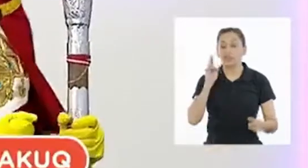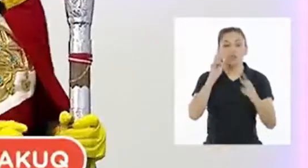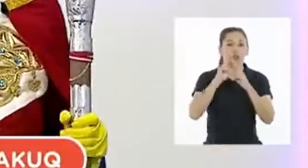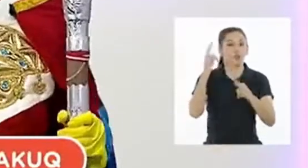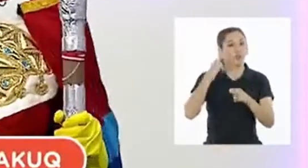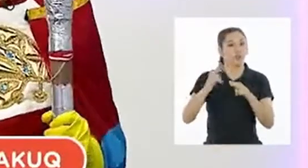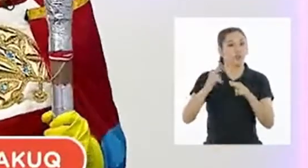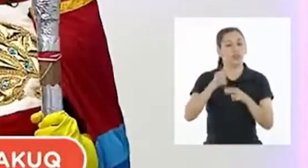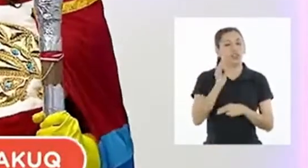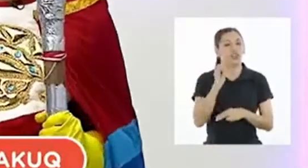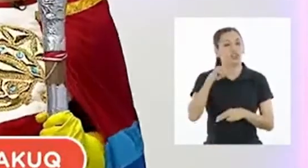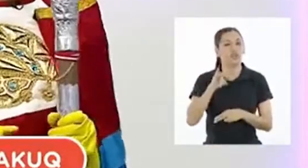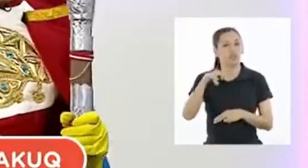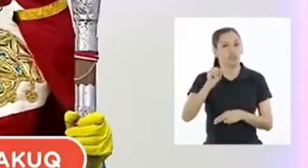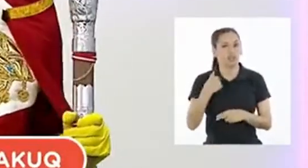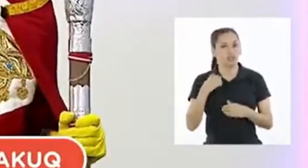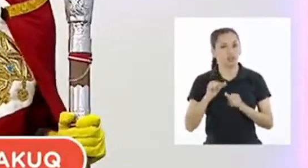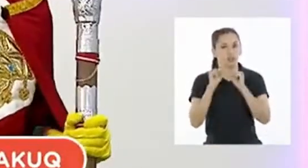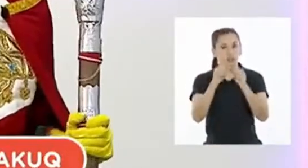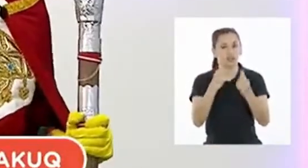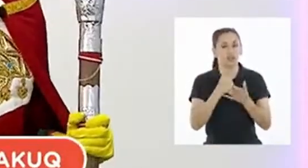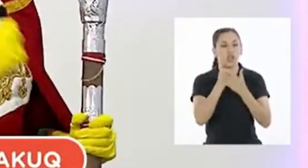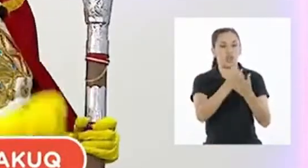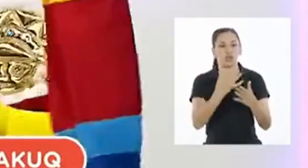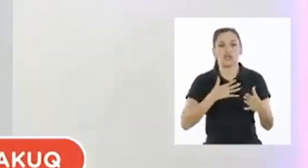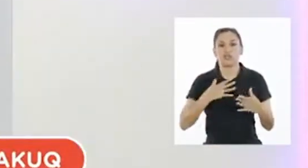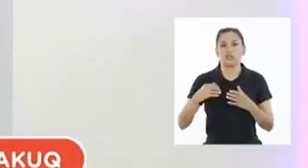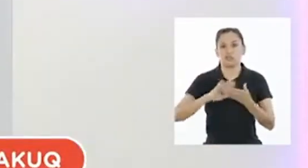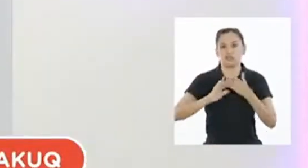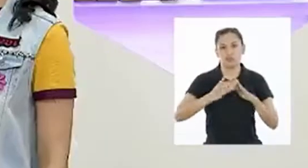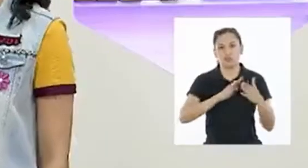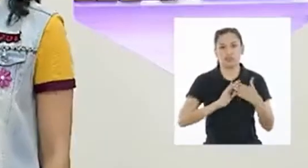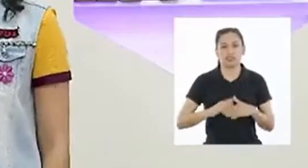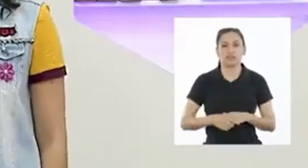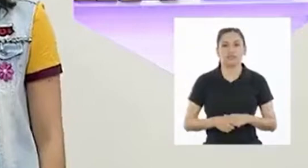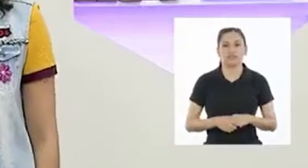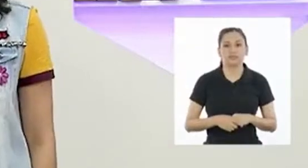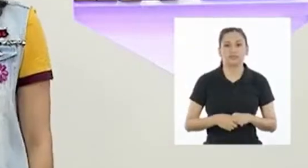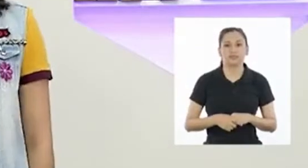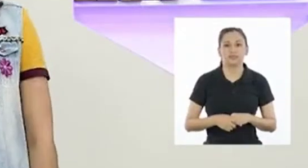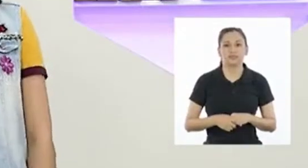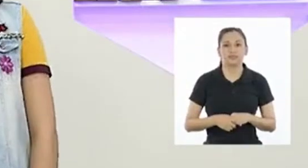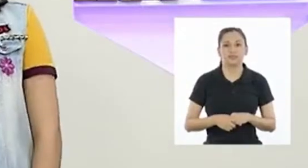Nos vemos pronto, Romina. Voy a seguir ayudando a mi localidad.